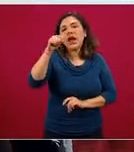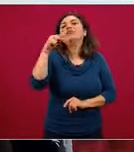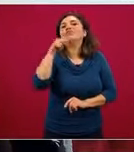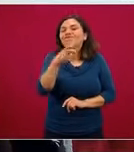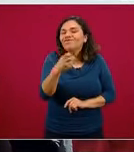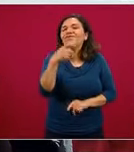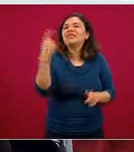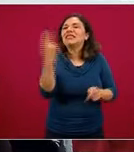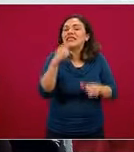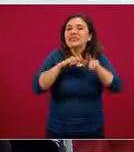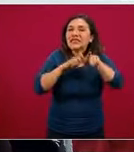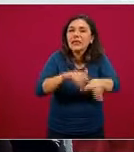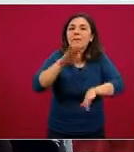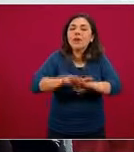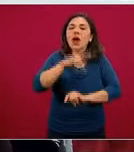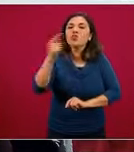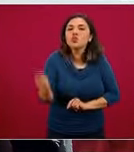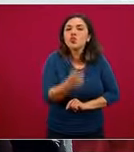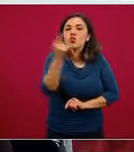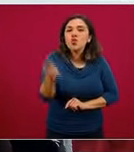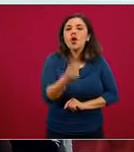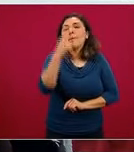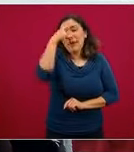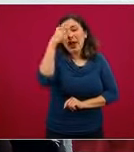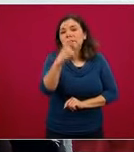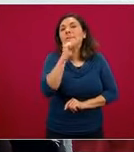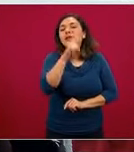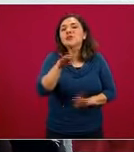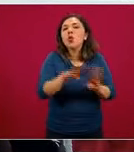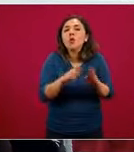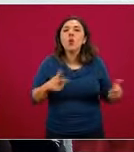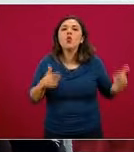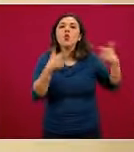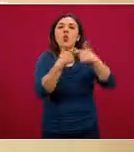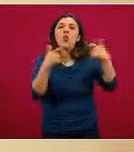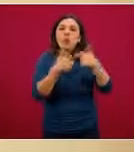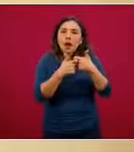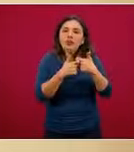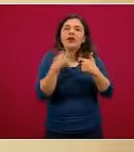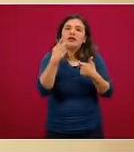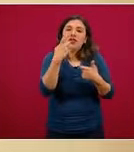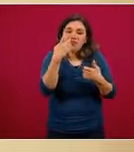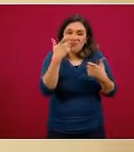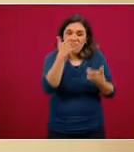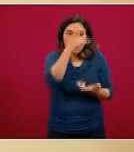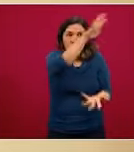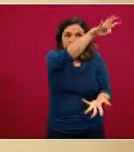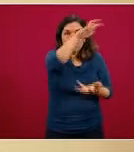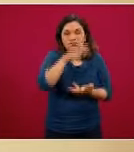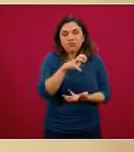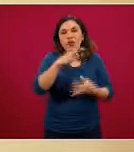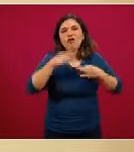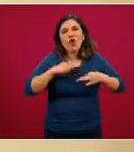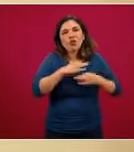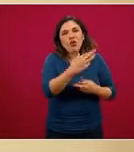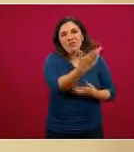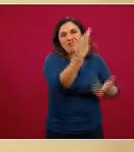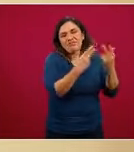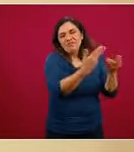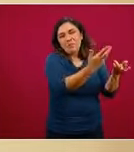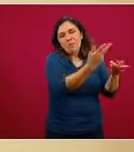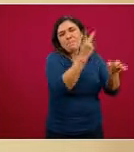con esta cero encuesta vendrán también de esta colaboración y de estos fondos que México está